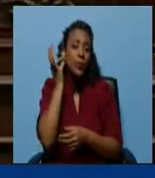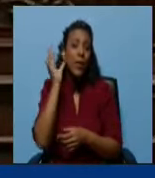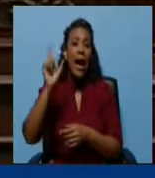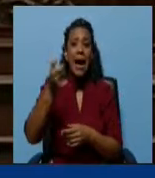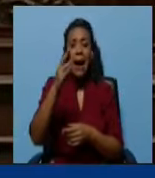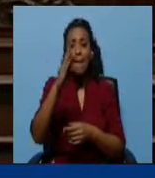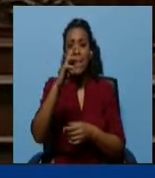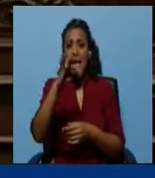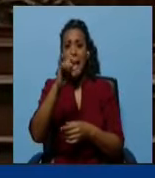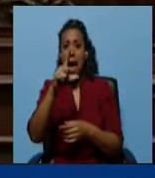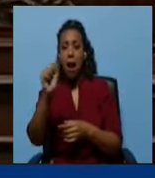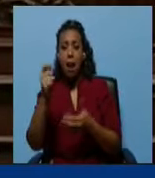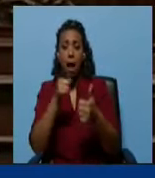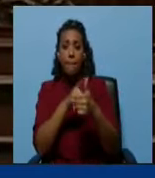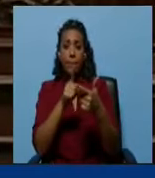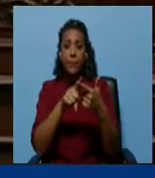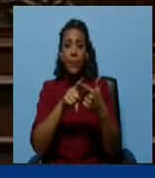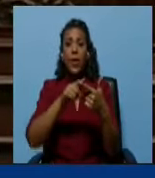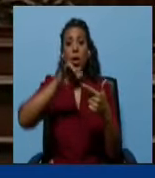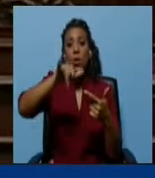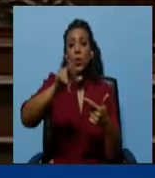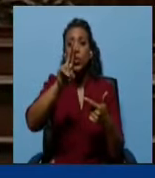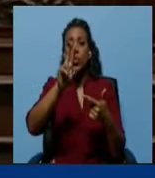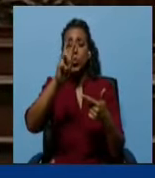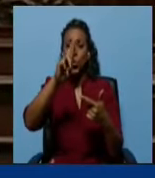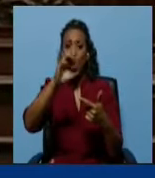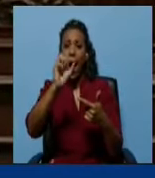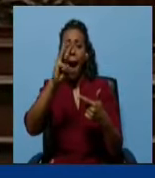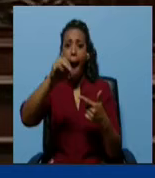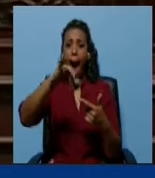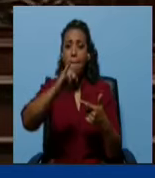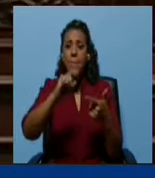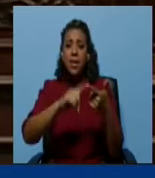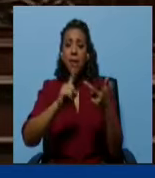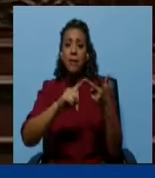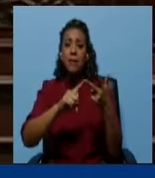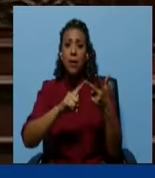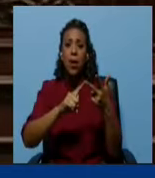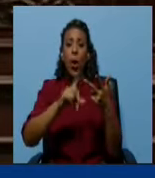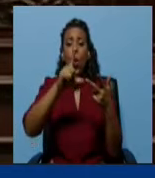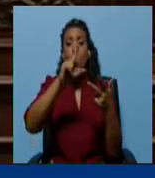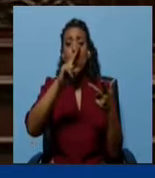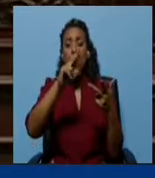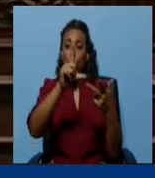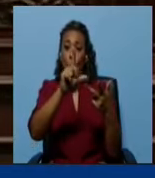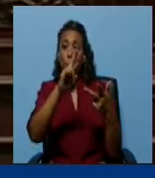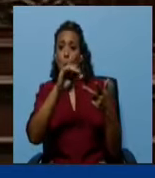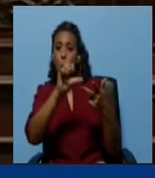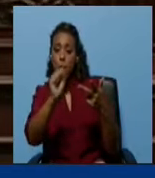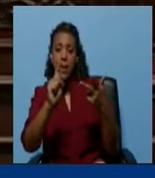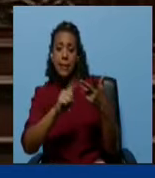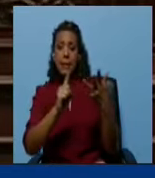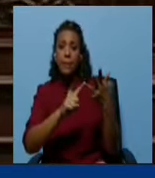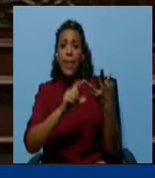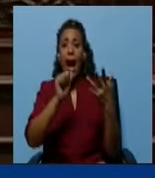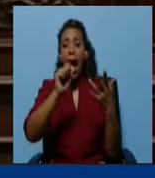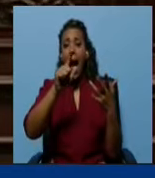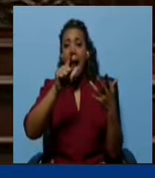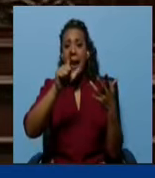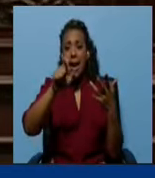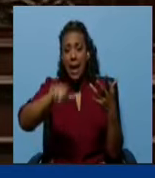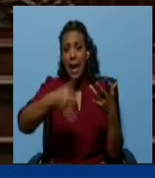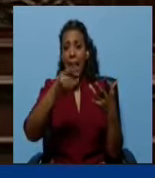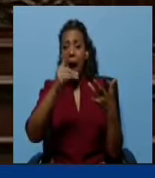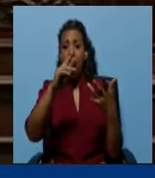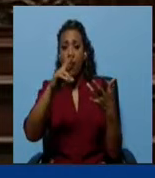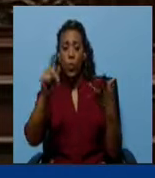Gabriela Peña, Yurami Quintero y a los compañeros Luis José Marcano y Alejandro